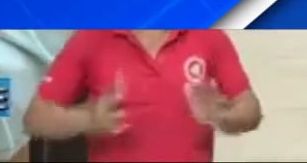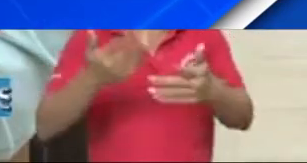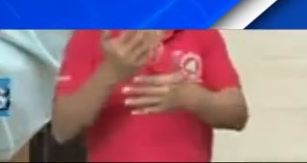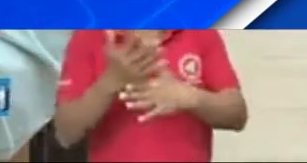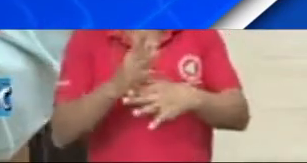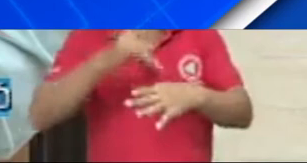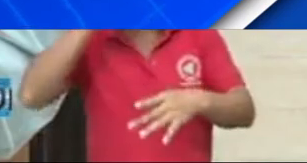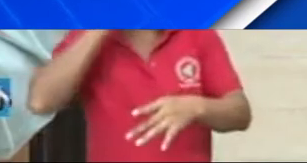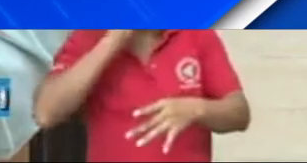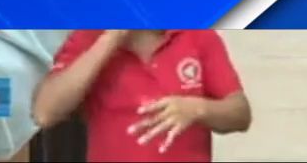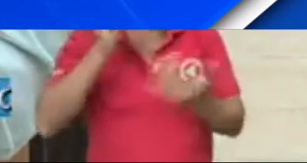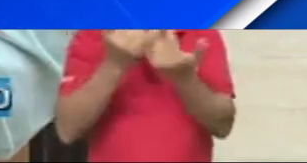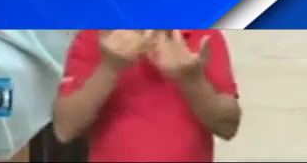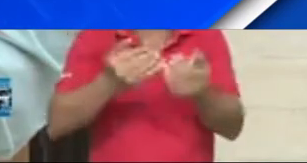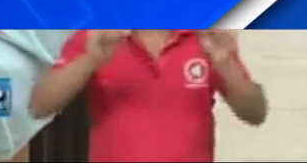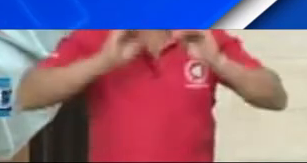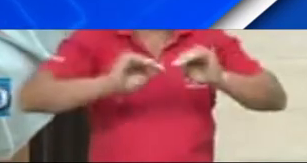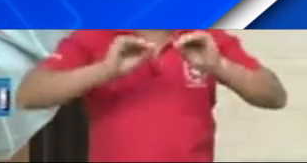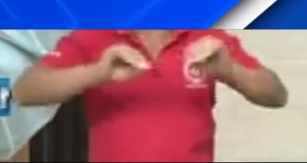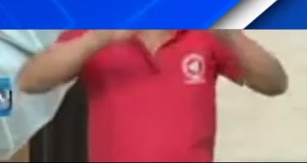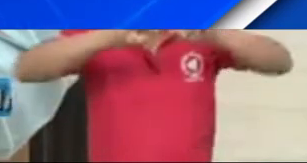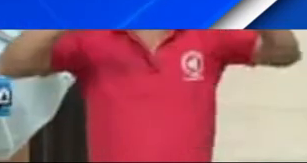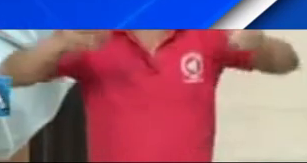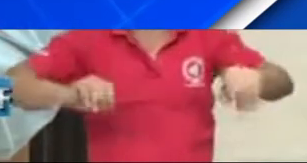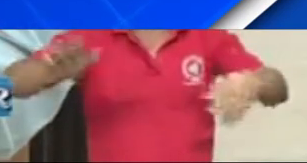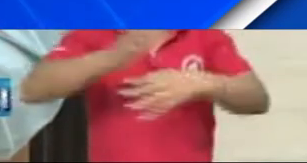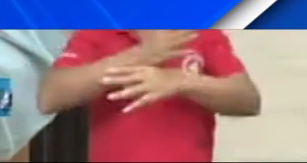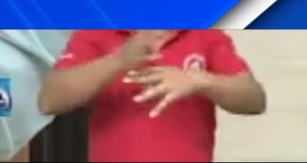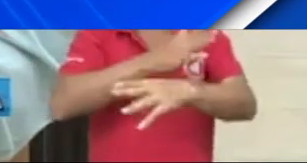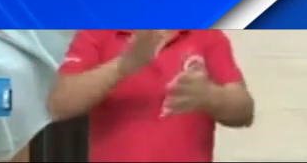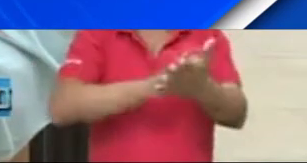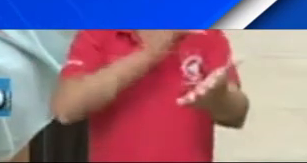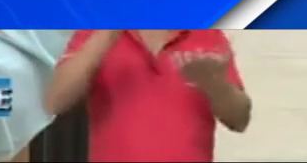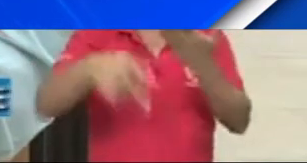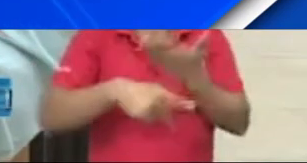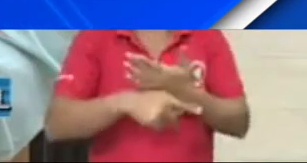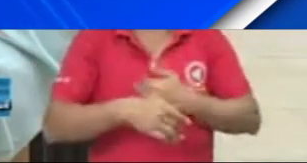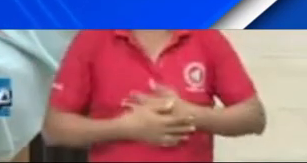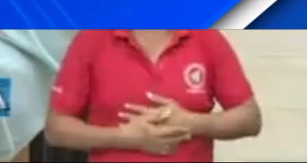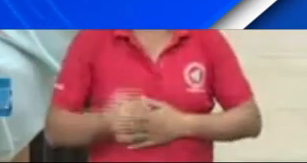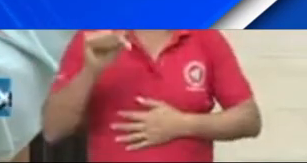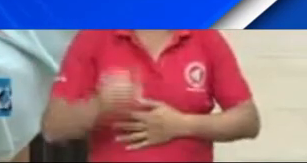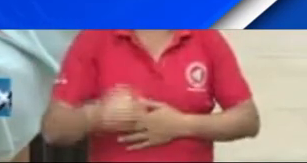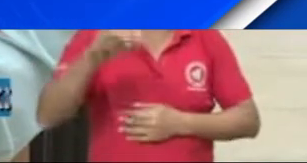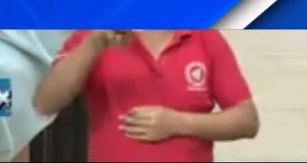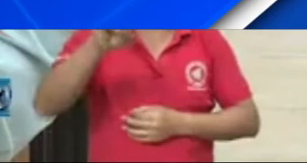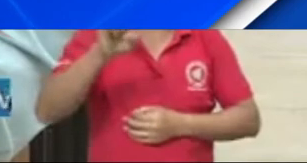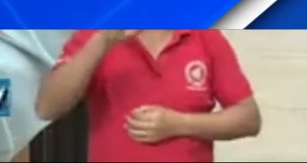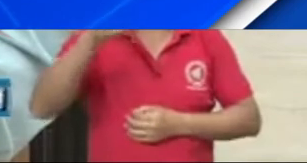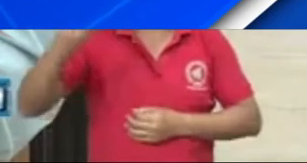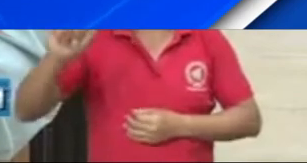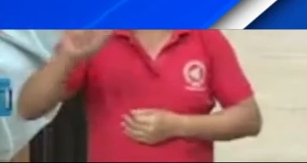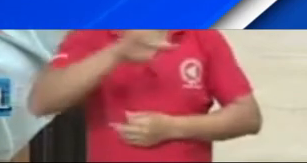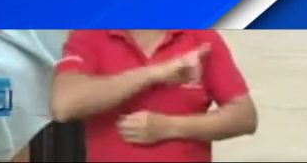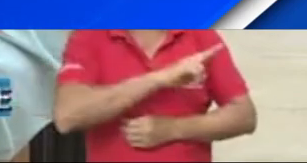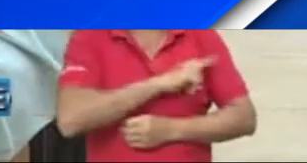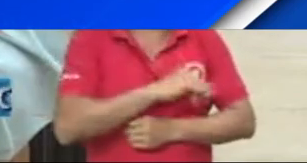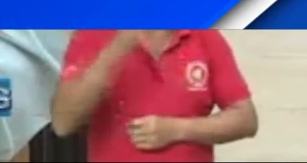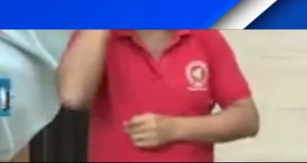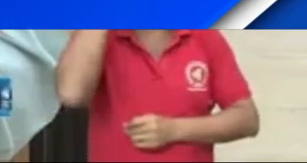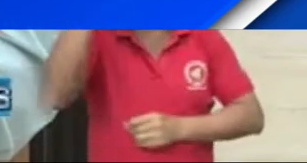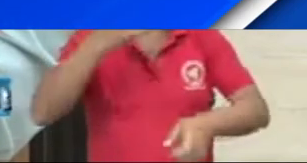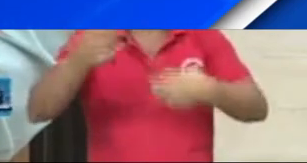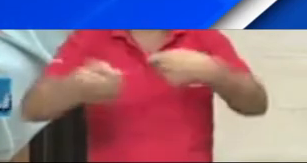también capacitación en los diferentes programas. Hoy con el MEDCA está una feria donde se hay